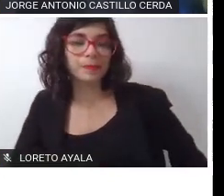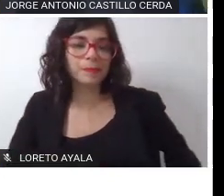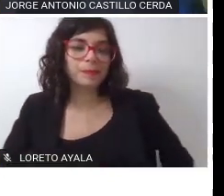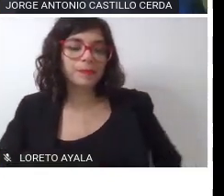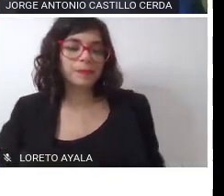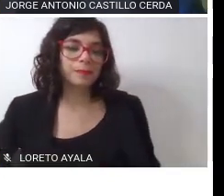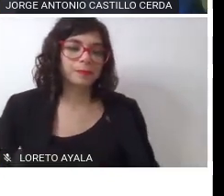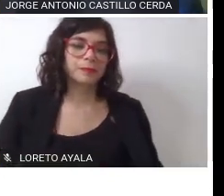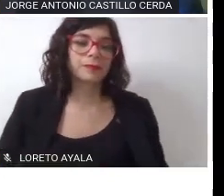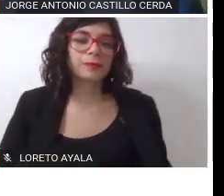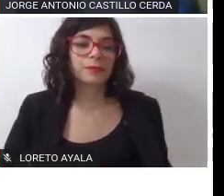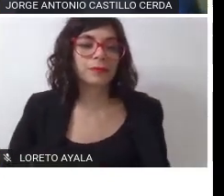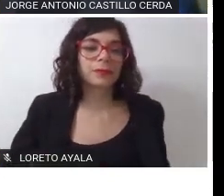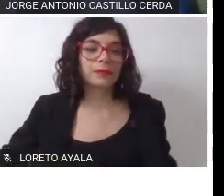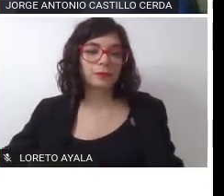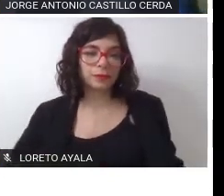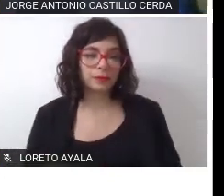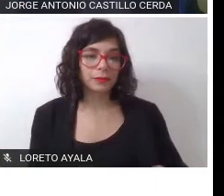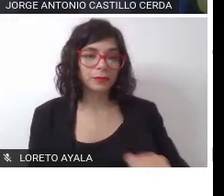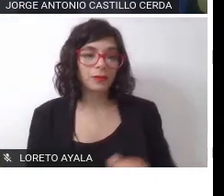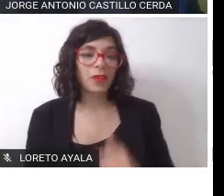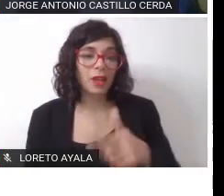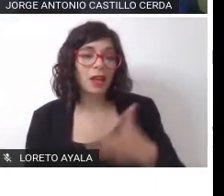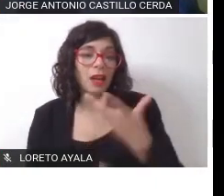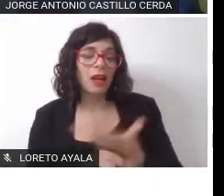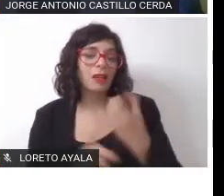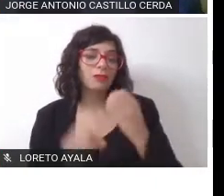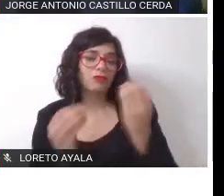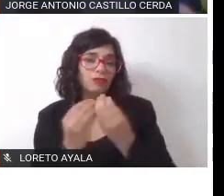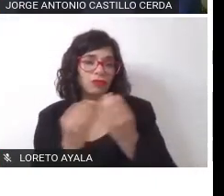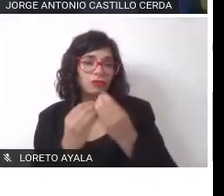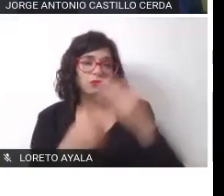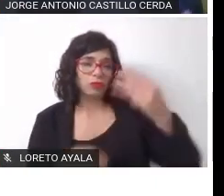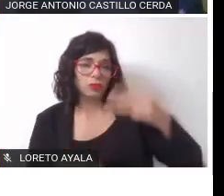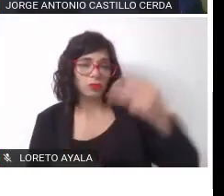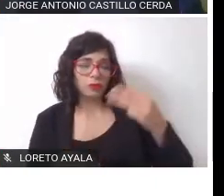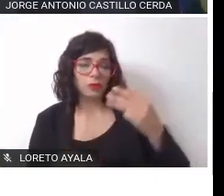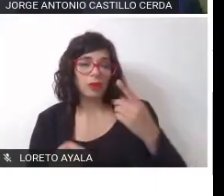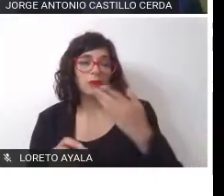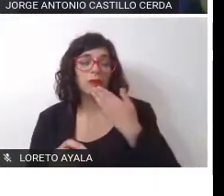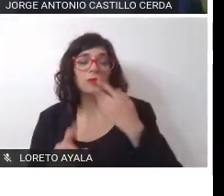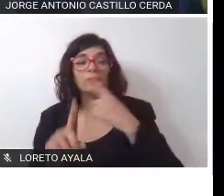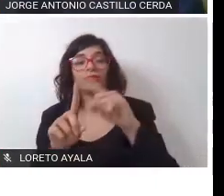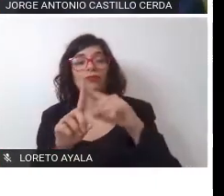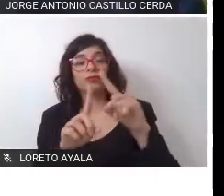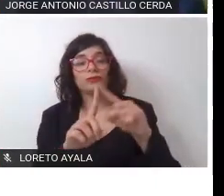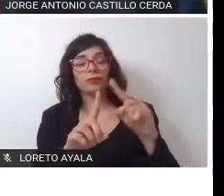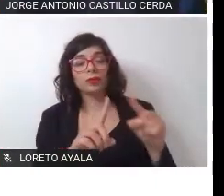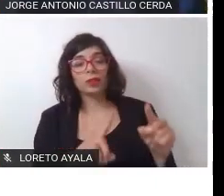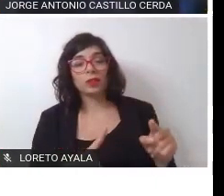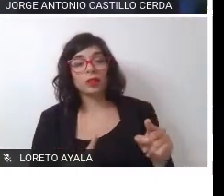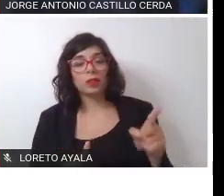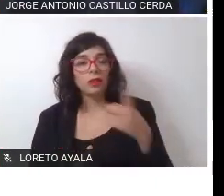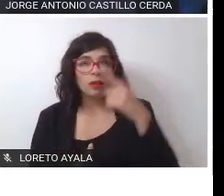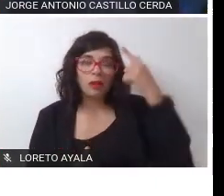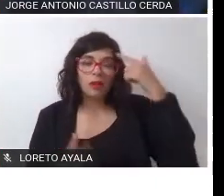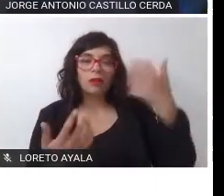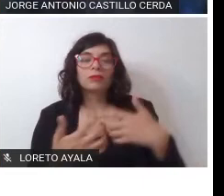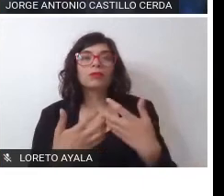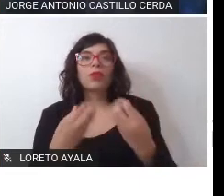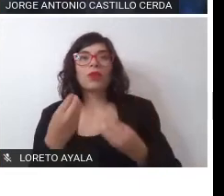y aquí muchas municipalidades y algunas escuelas de mutuo propio se generaron esta